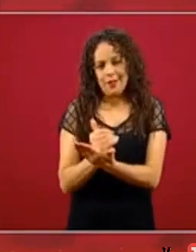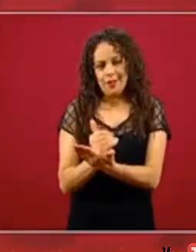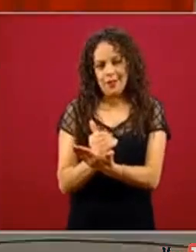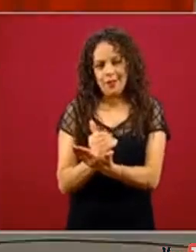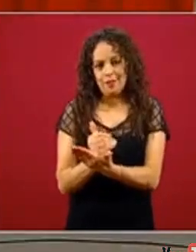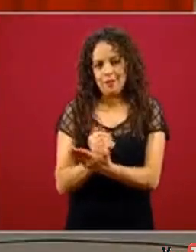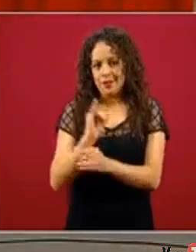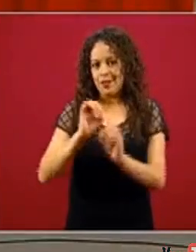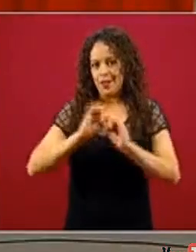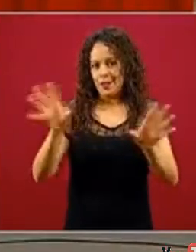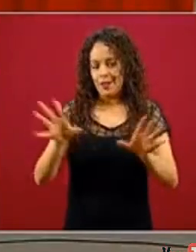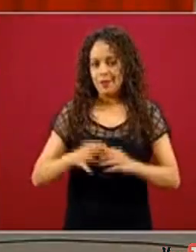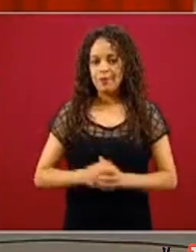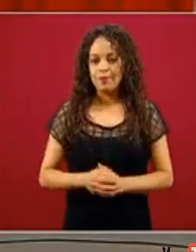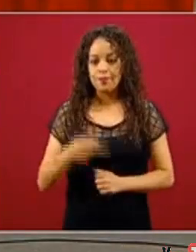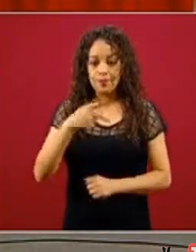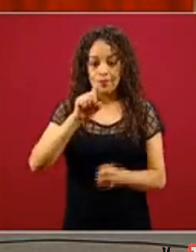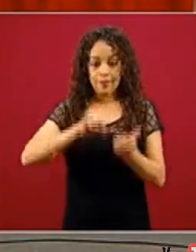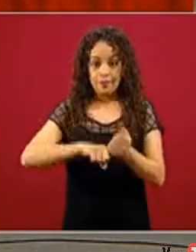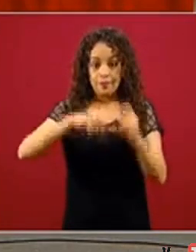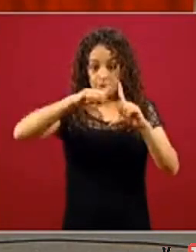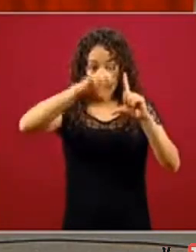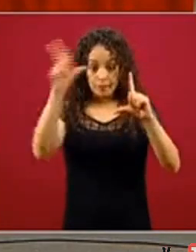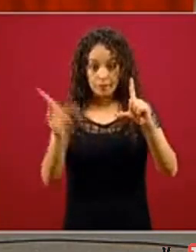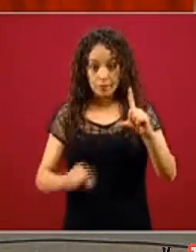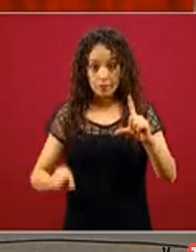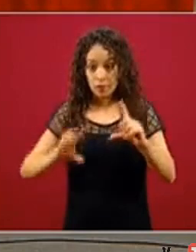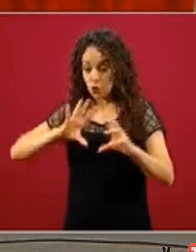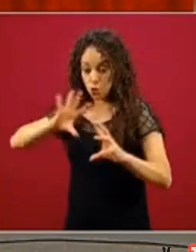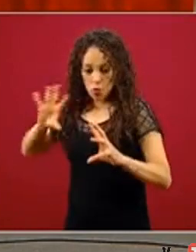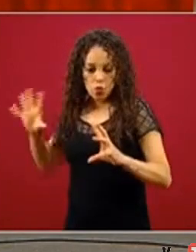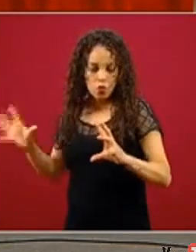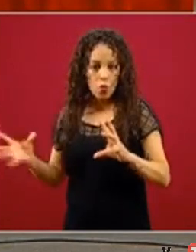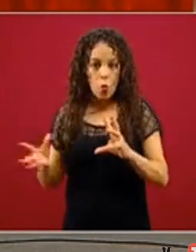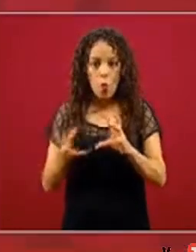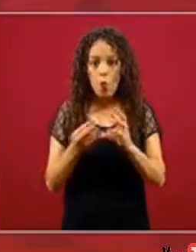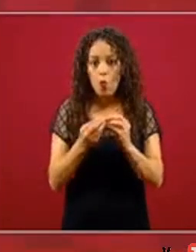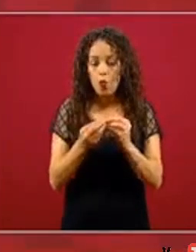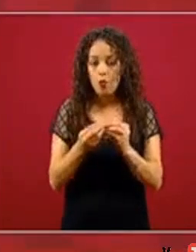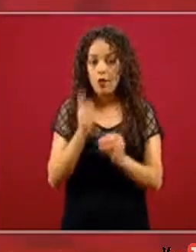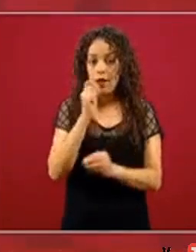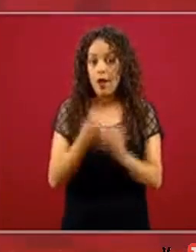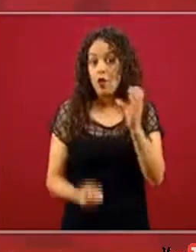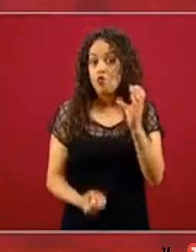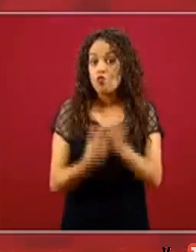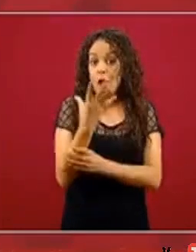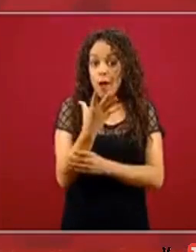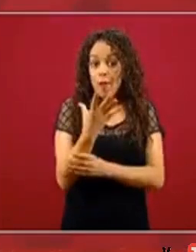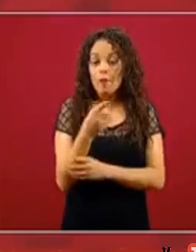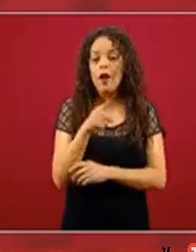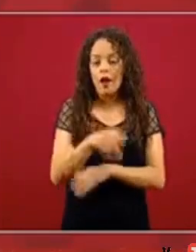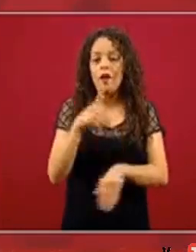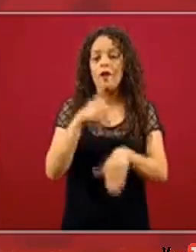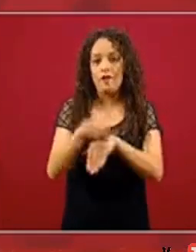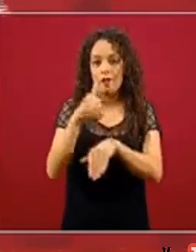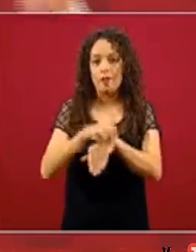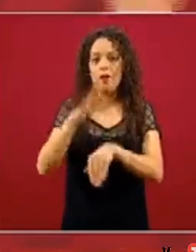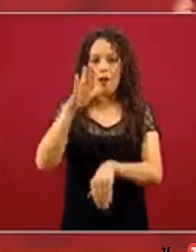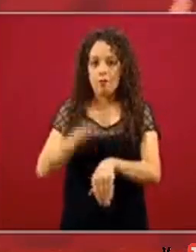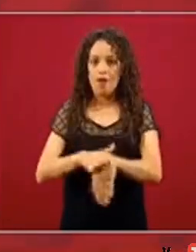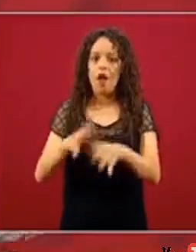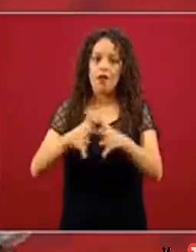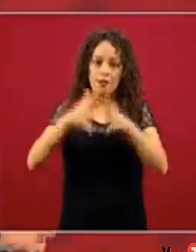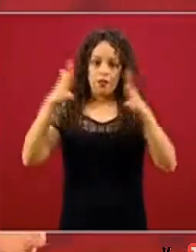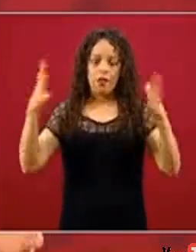A nivel nacional, cuando sumamos todos los nuevos casos, es el número más grande, porque la epidemia sigue creciendo si tomáramos